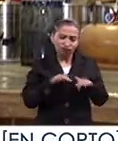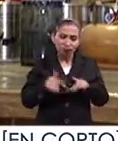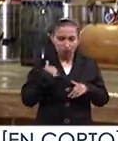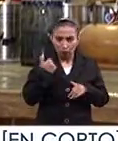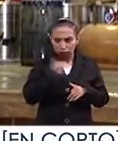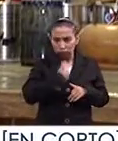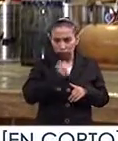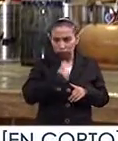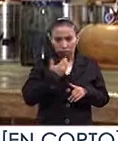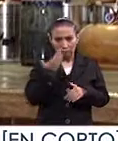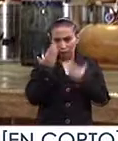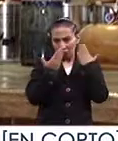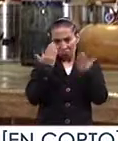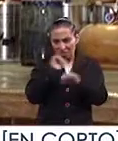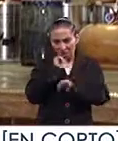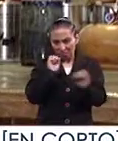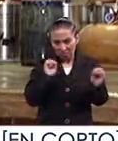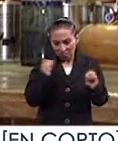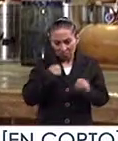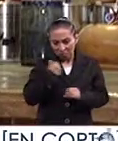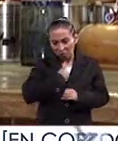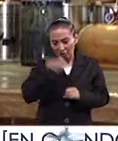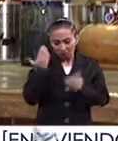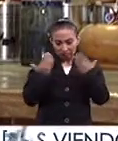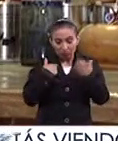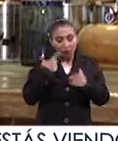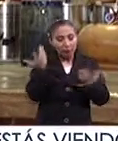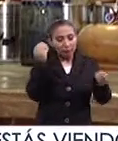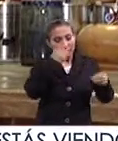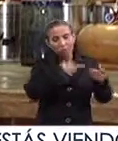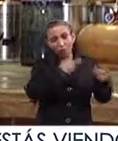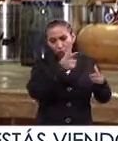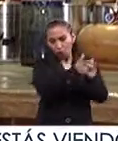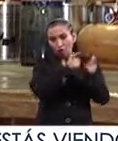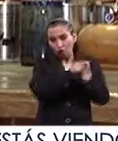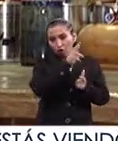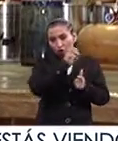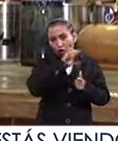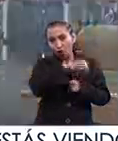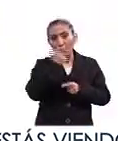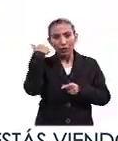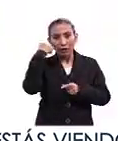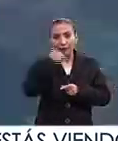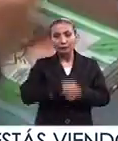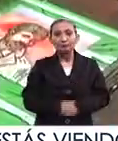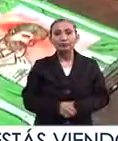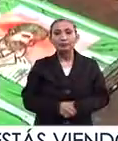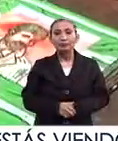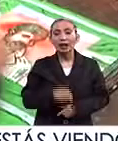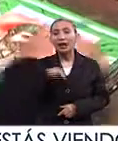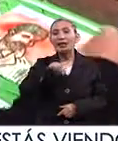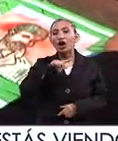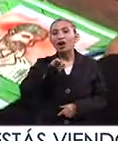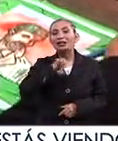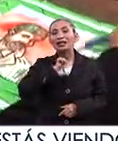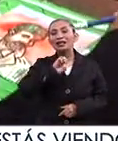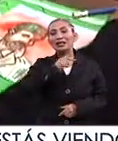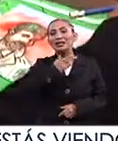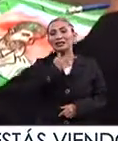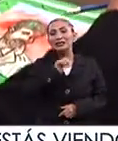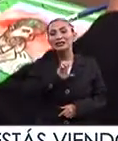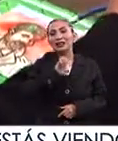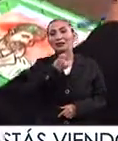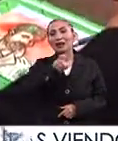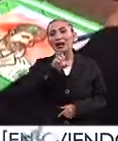mi cuenta, sin tomar clases. Formé un grupo de rock and roll en Guadalajara. Nicolás Echevarría